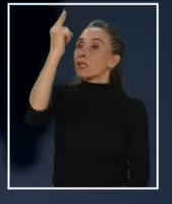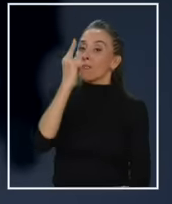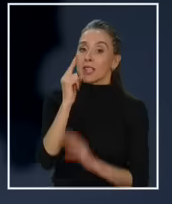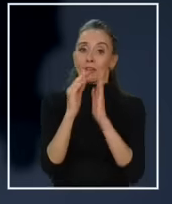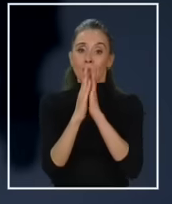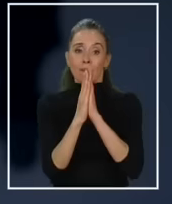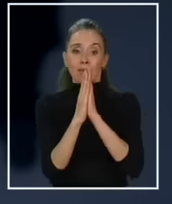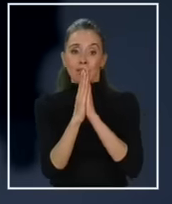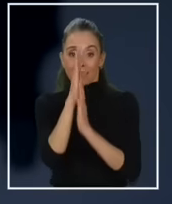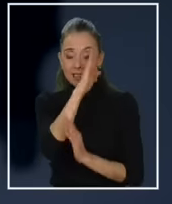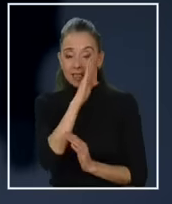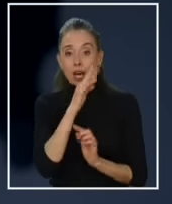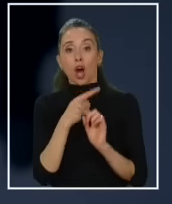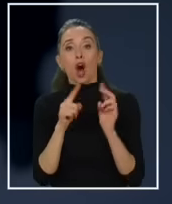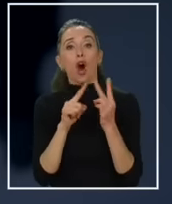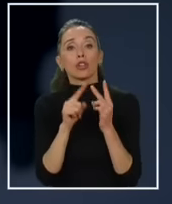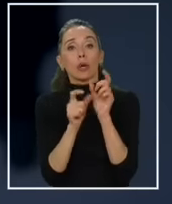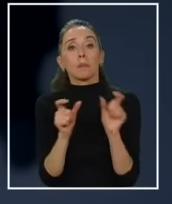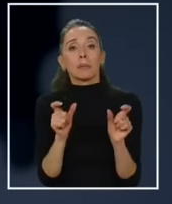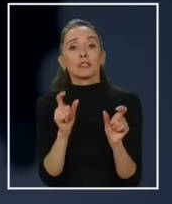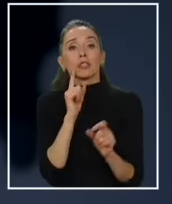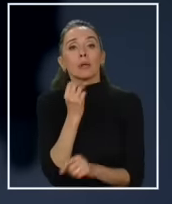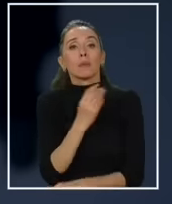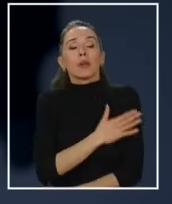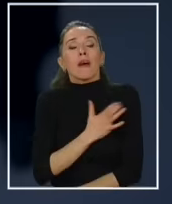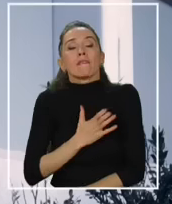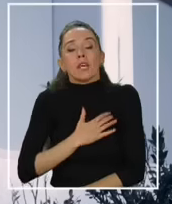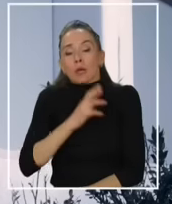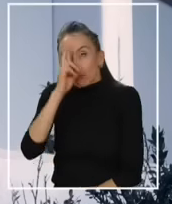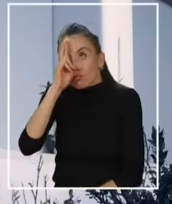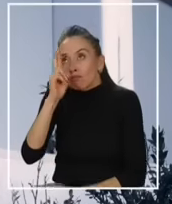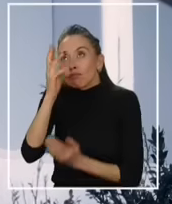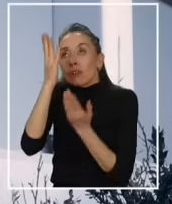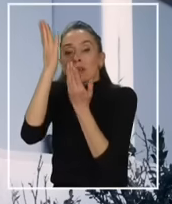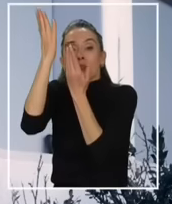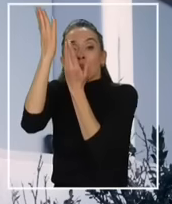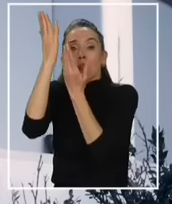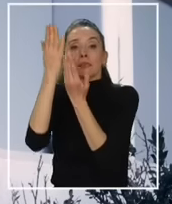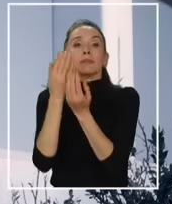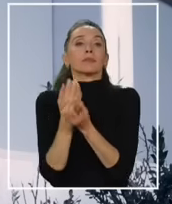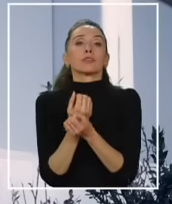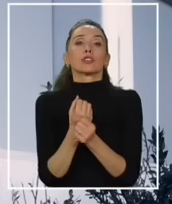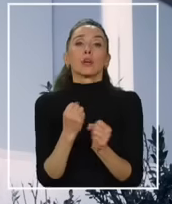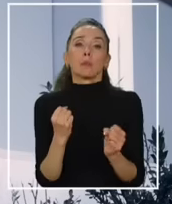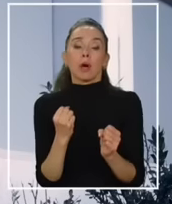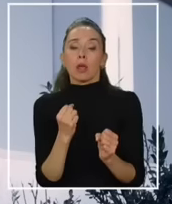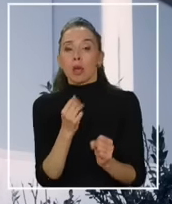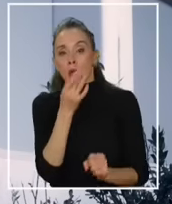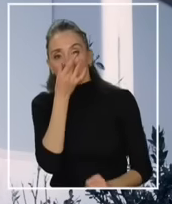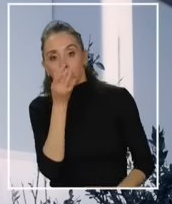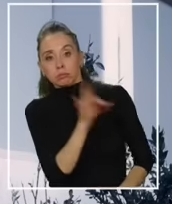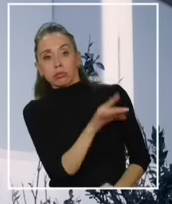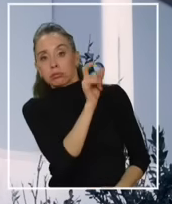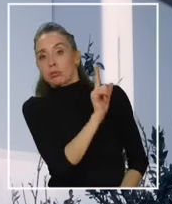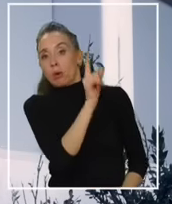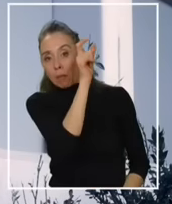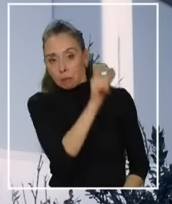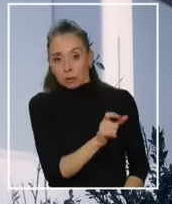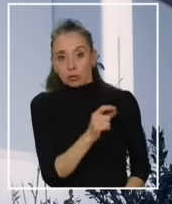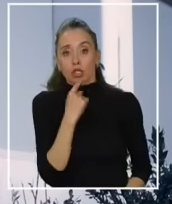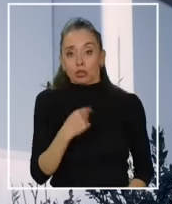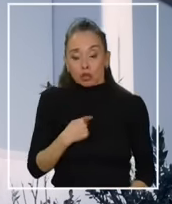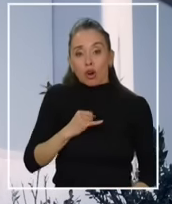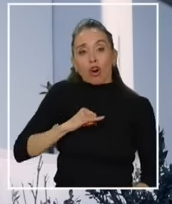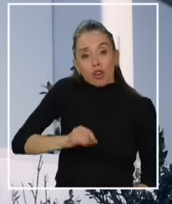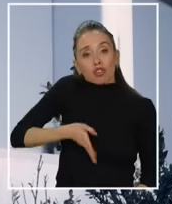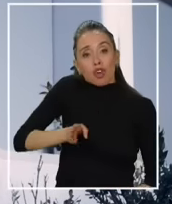es la devoción de buena fe de la gente. O sea, no se puede descalificar a alguien que diga, mira, yo